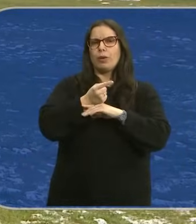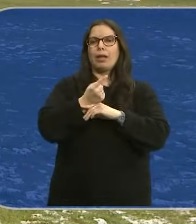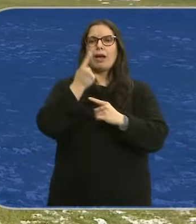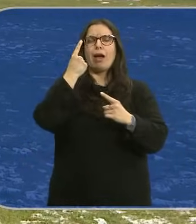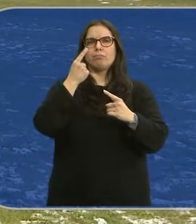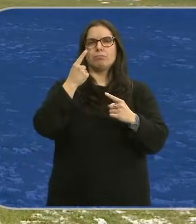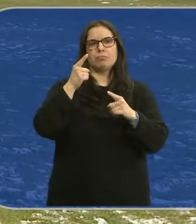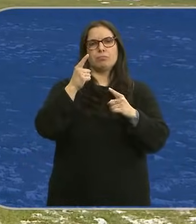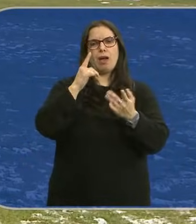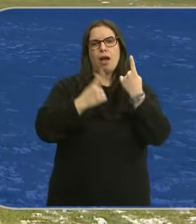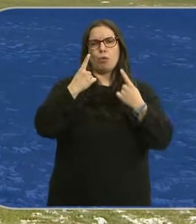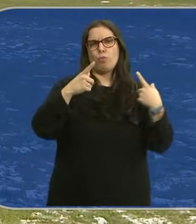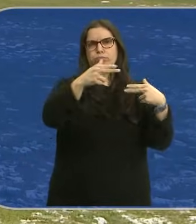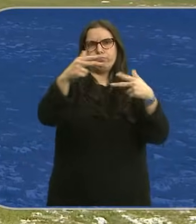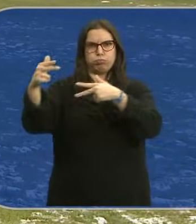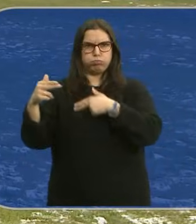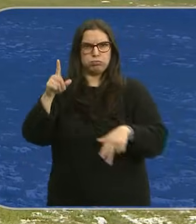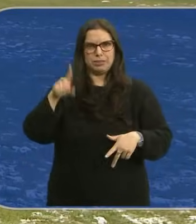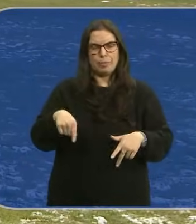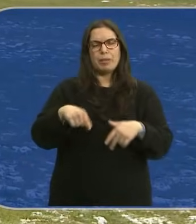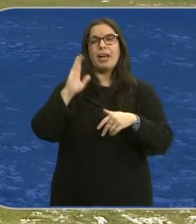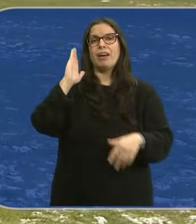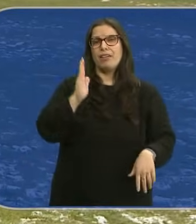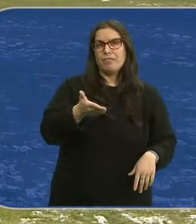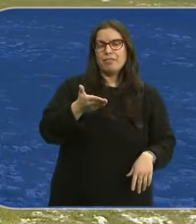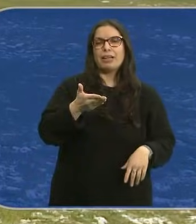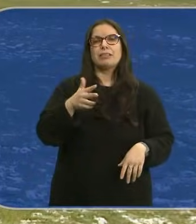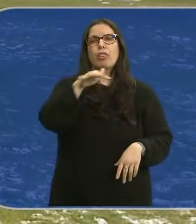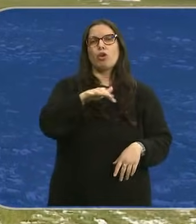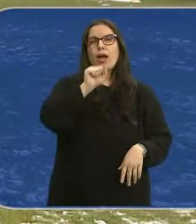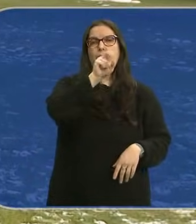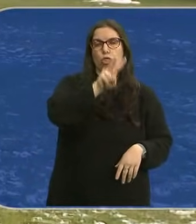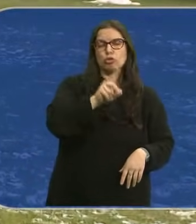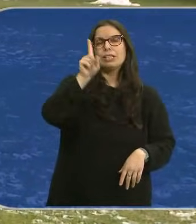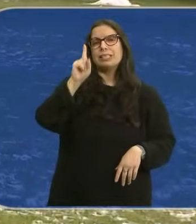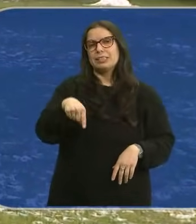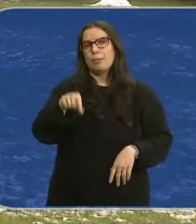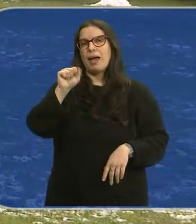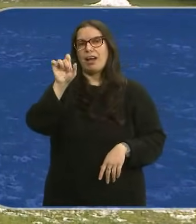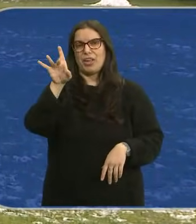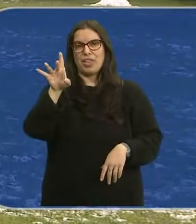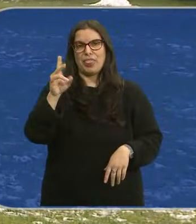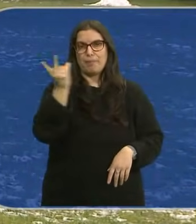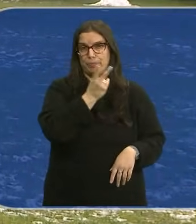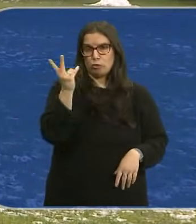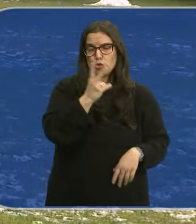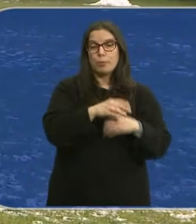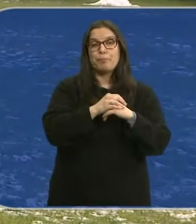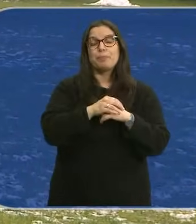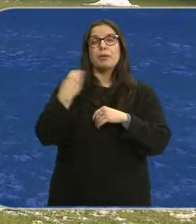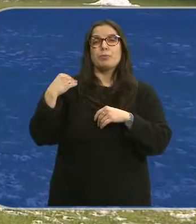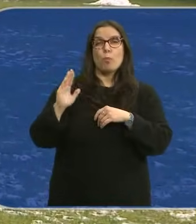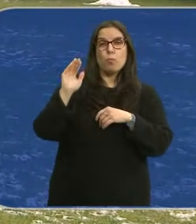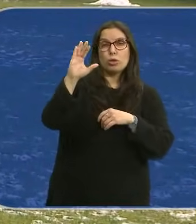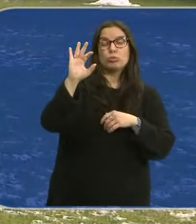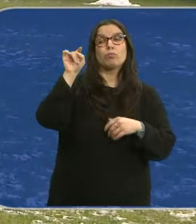de las comunicaciones en numerosos puntos. Han sido afectadas tramos de la A2 y también de la A15. En el puerto de Oncala